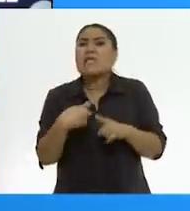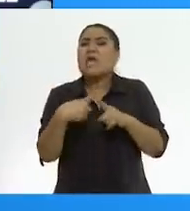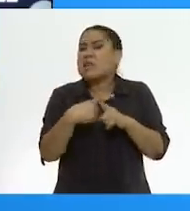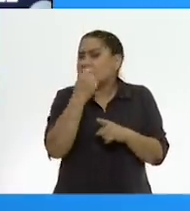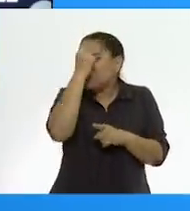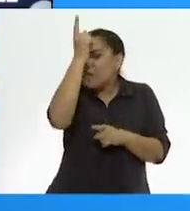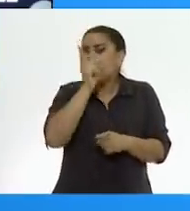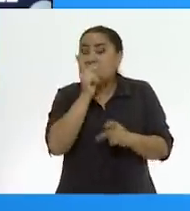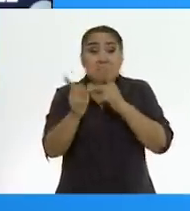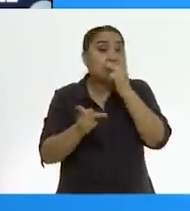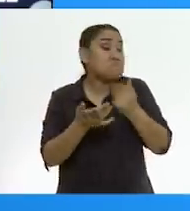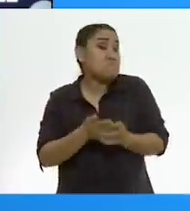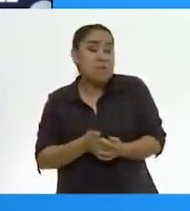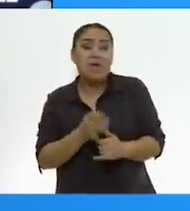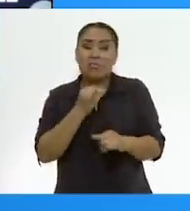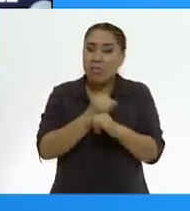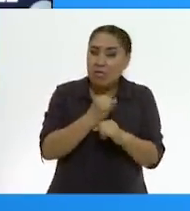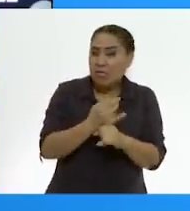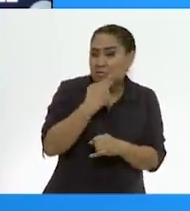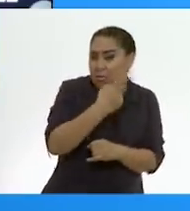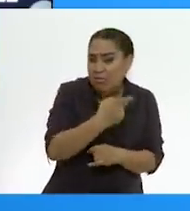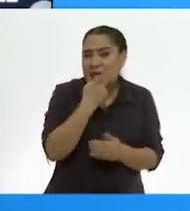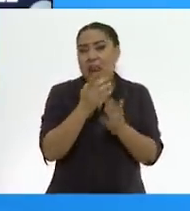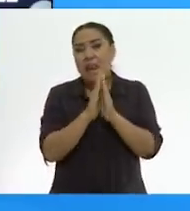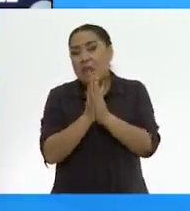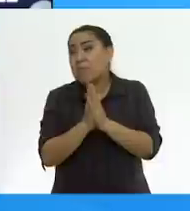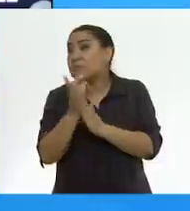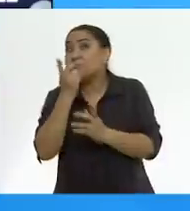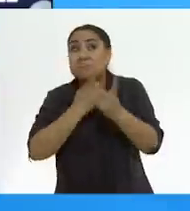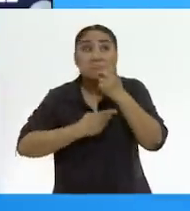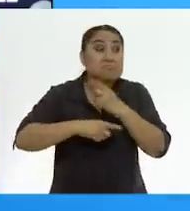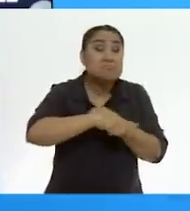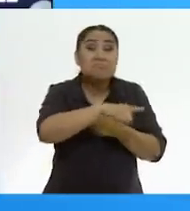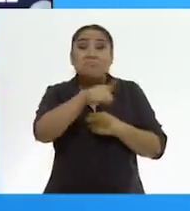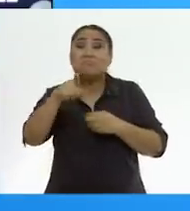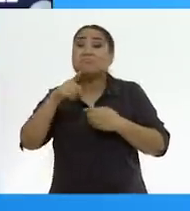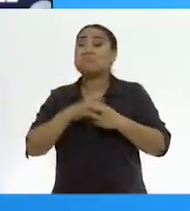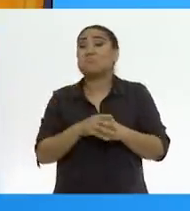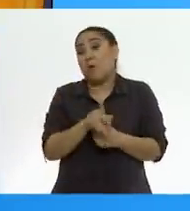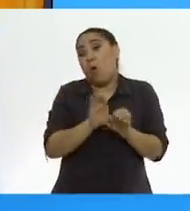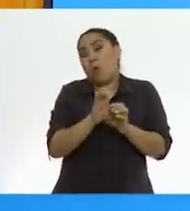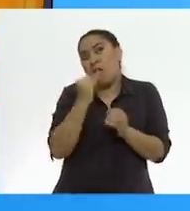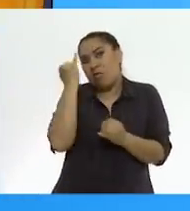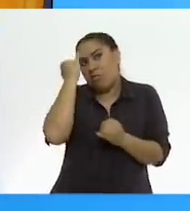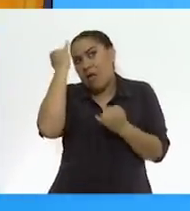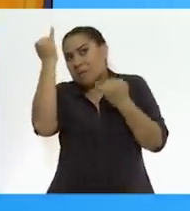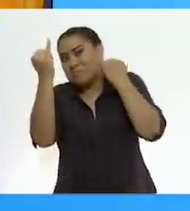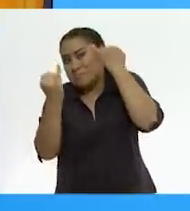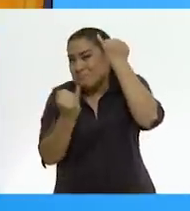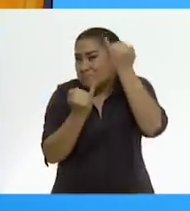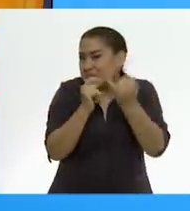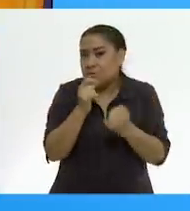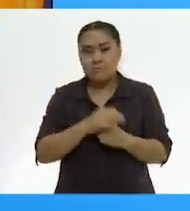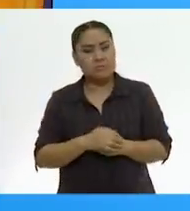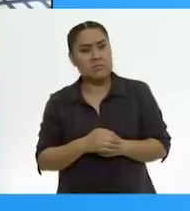Todo lo que se dice en internet, en los libros y de boca en boca, ay, son solo teorías.